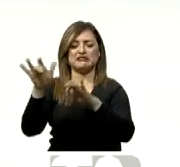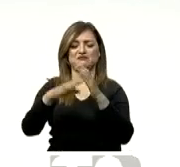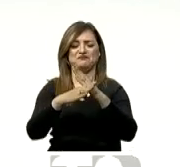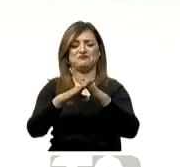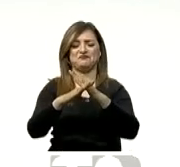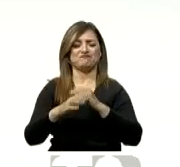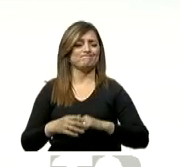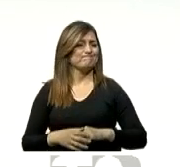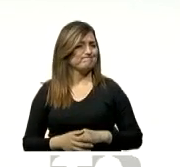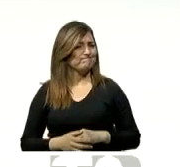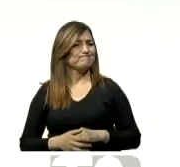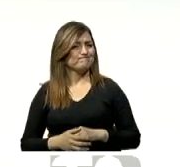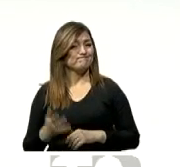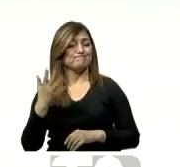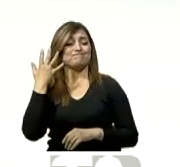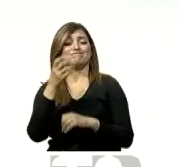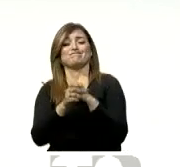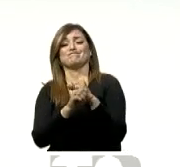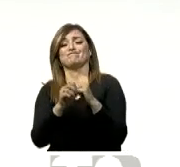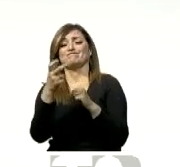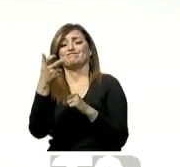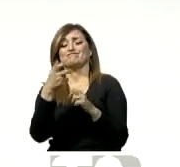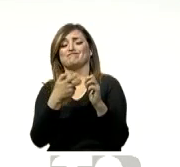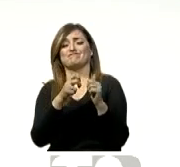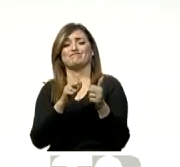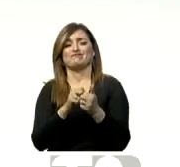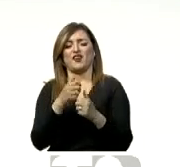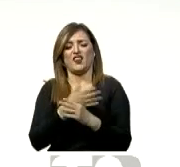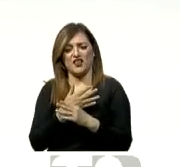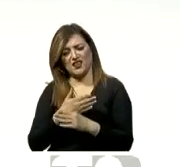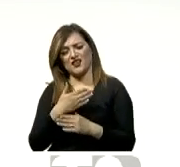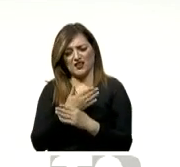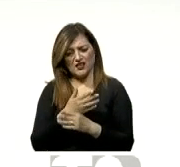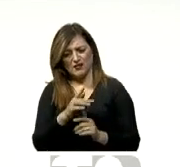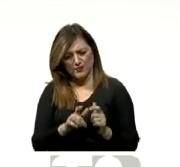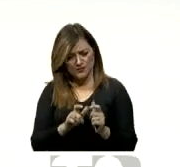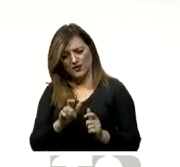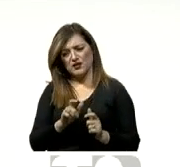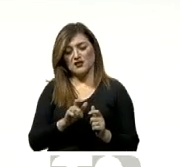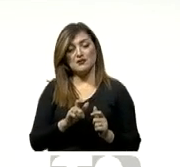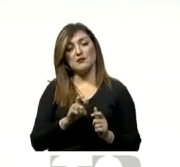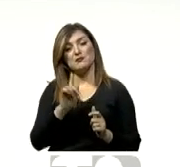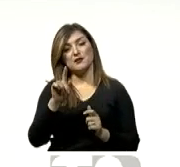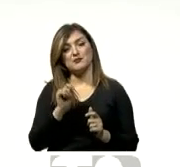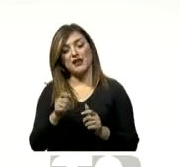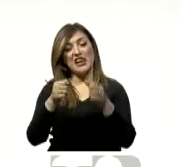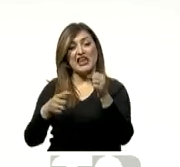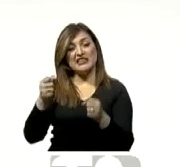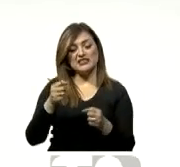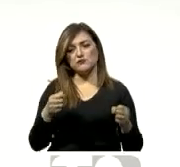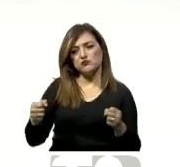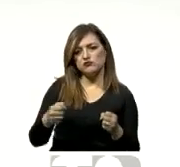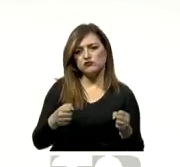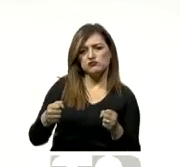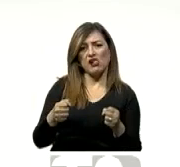Desde hace aproximadamente 13 años que inició este problema, ha generado molestias en los usuarios que trasladan miles de litros de leche hacia otras